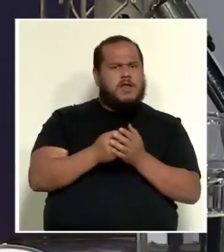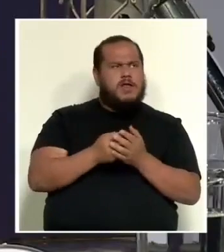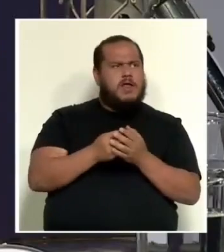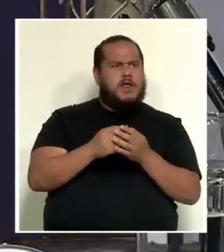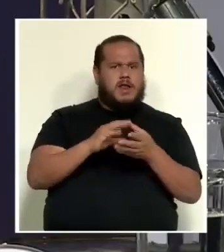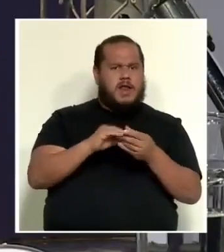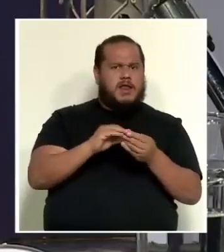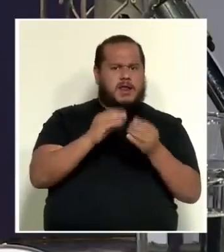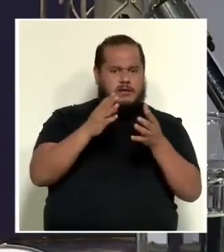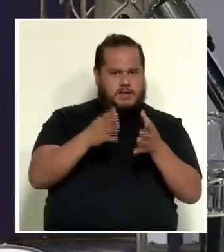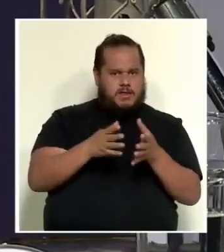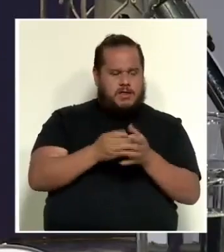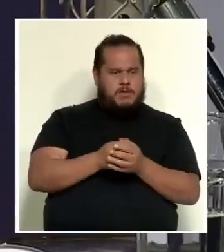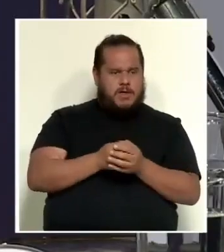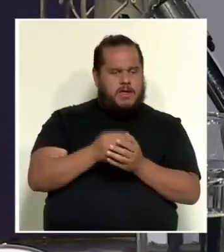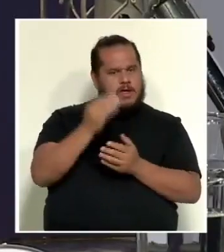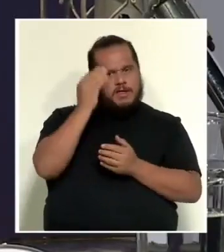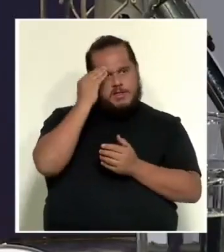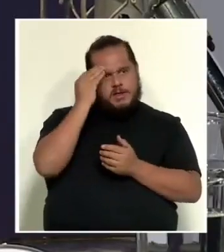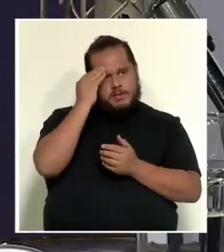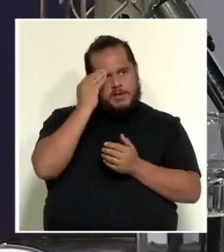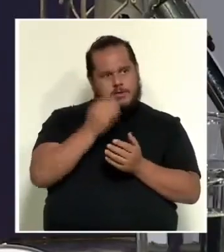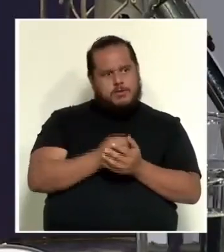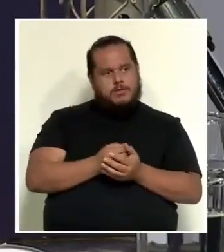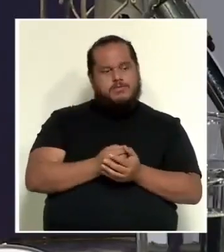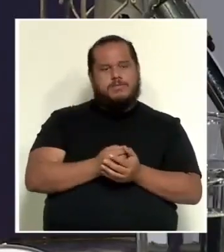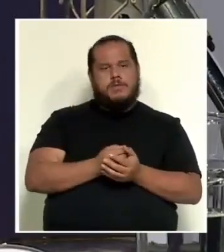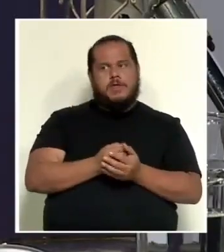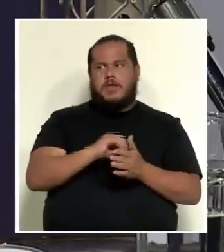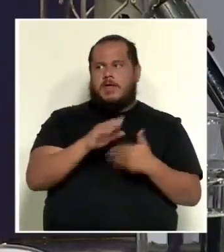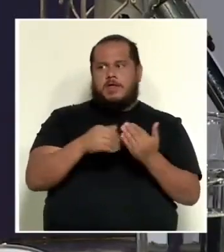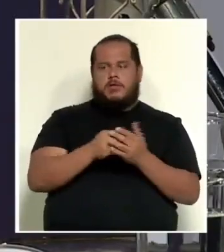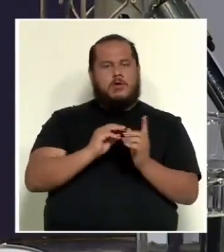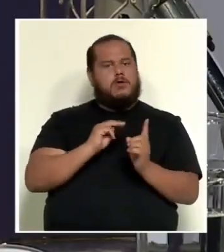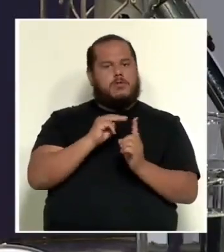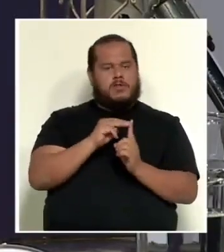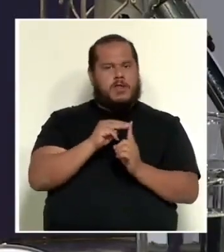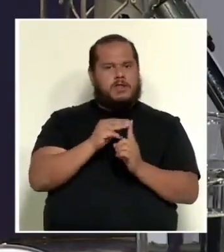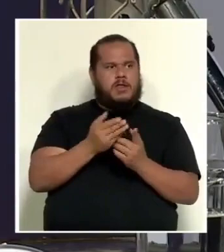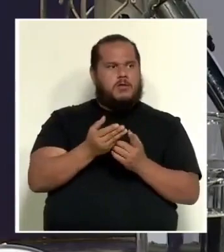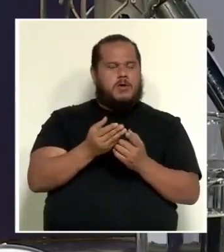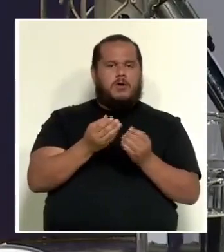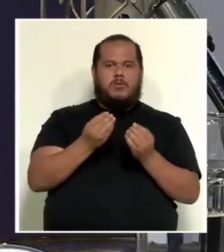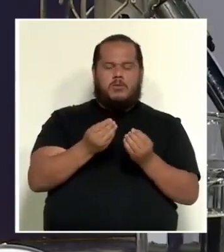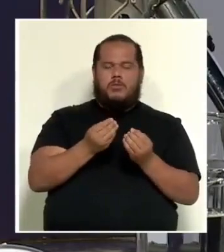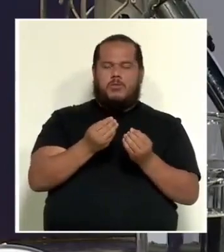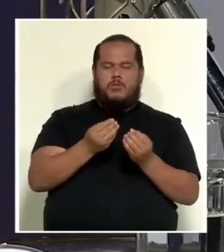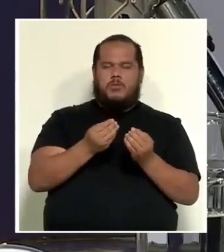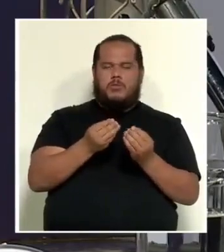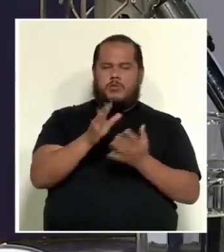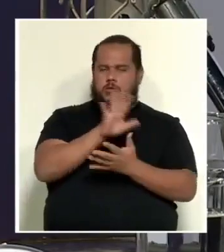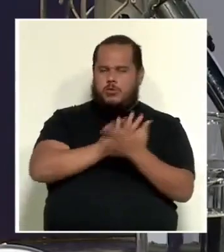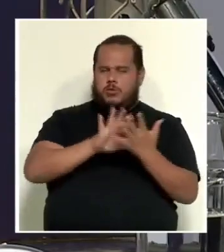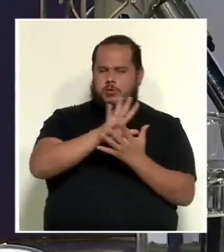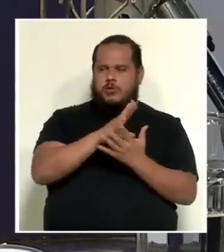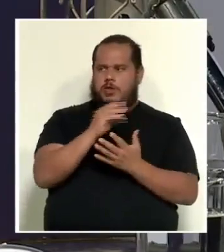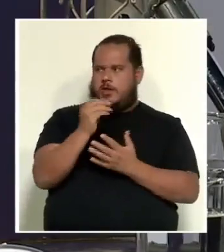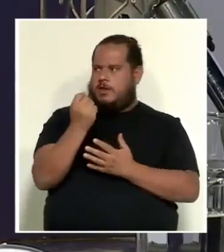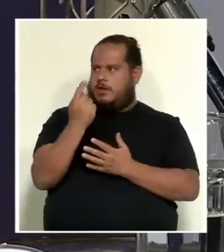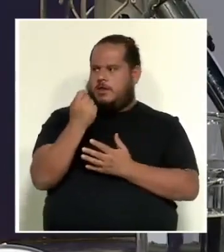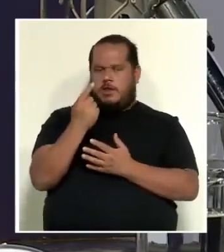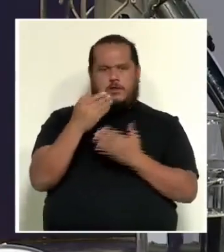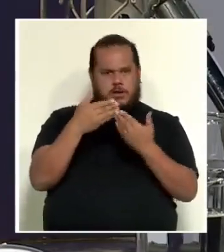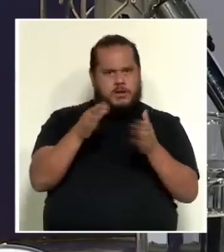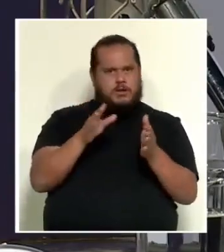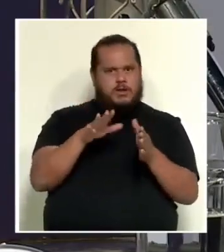las narrativas, sabiendo que todos los mensajes fueron bastante difusos y entendiendo que se va abriendo